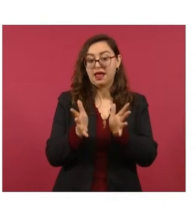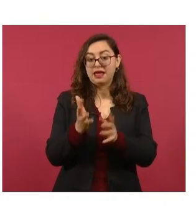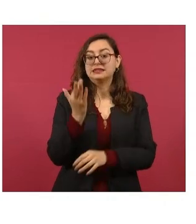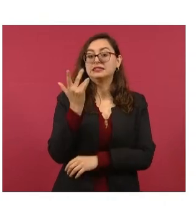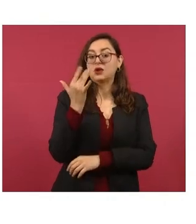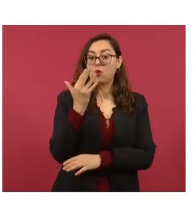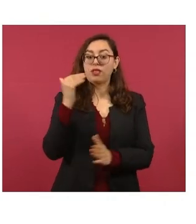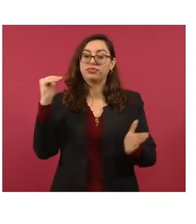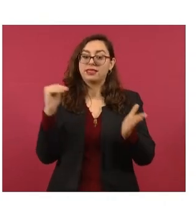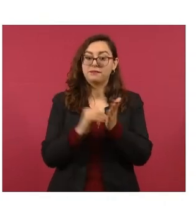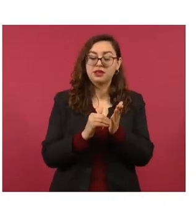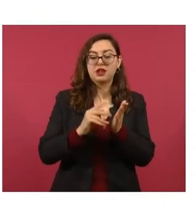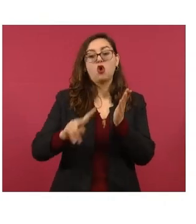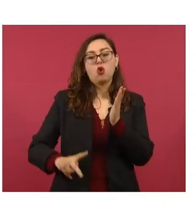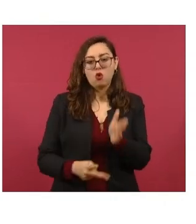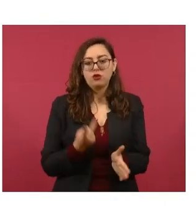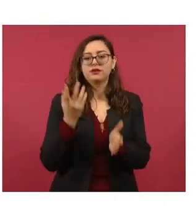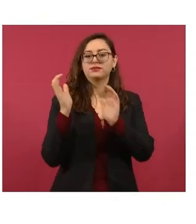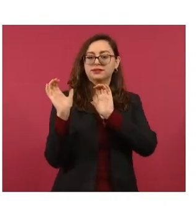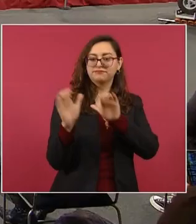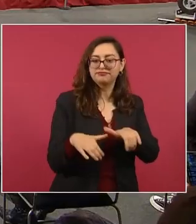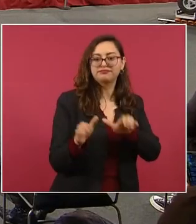nuevos.